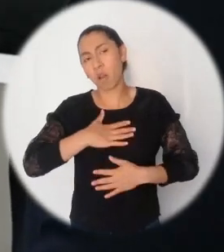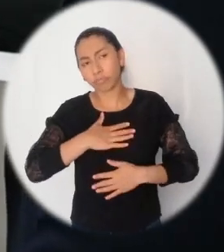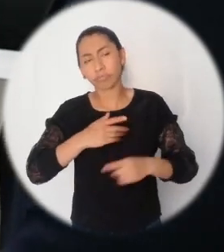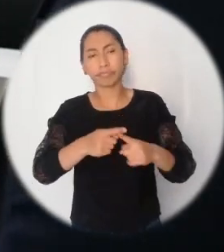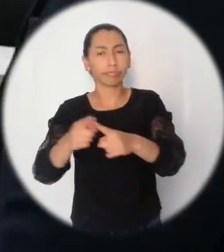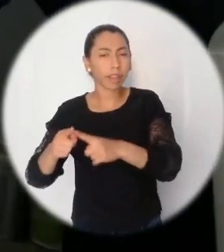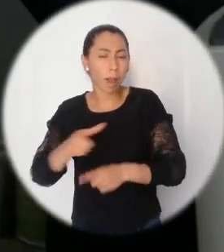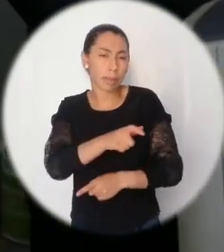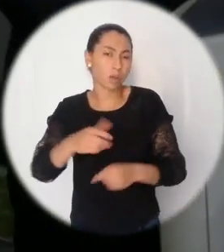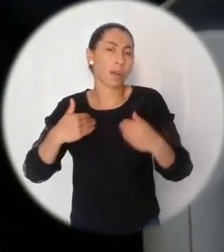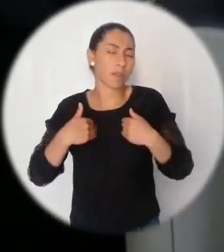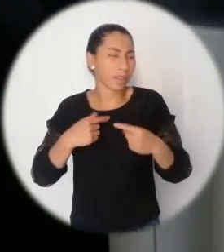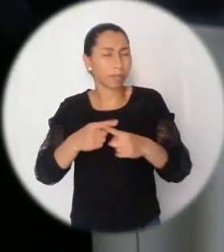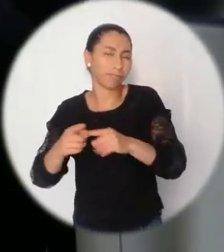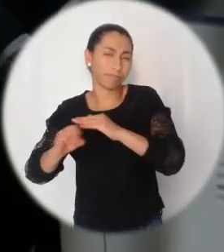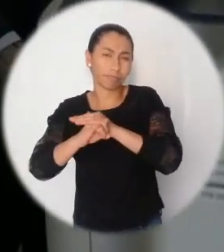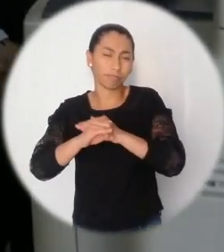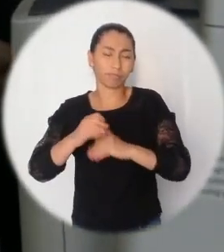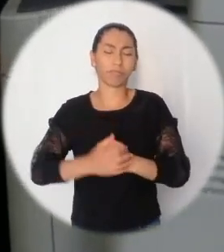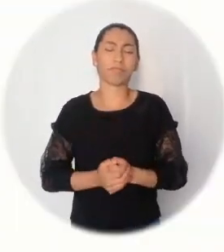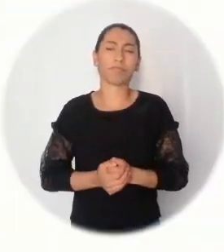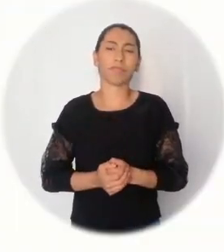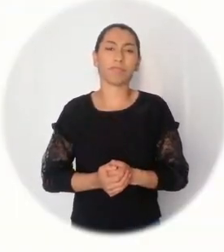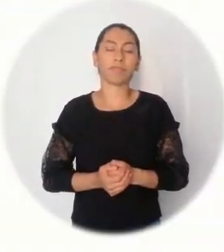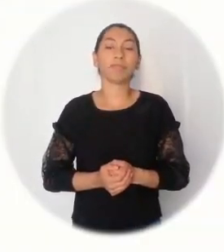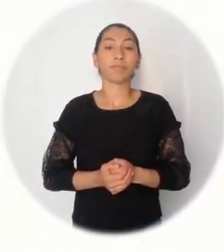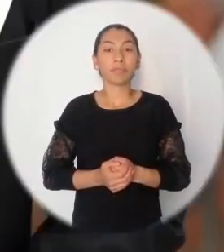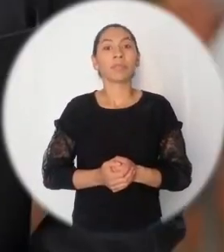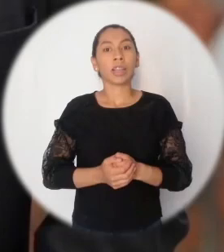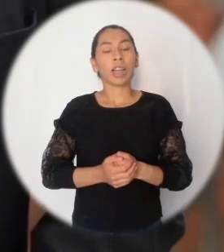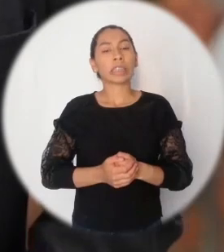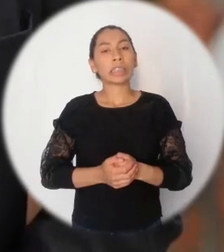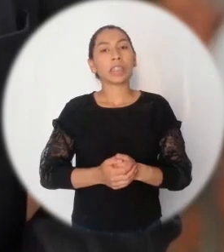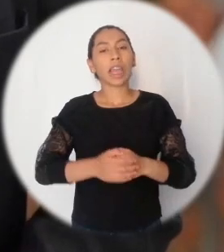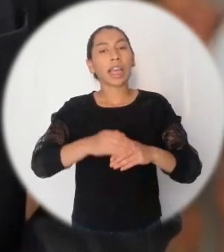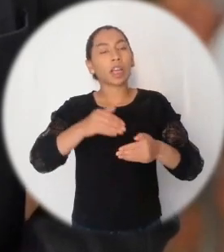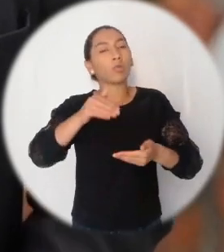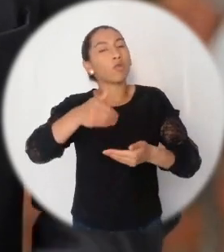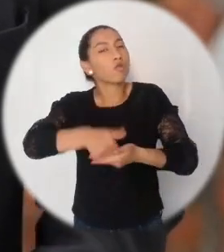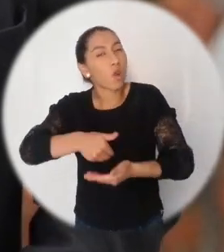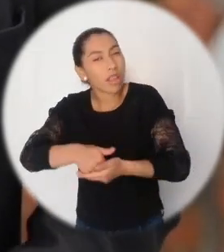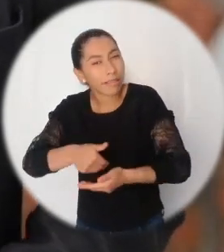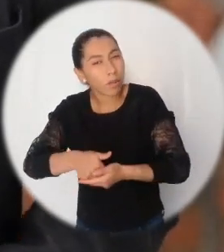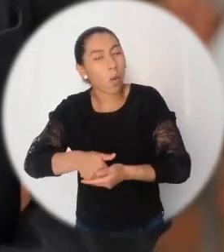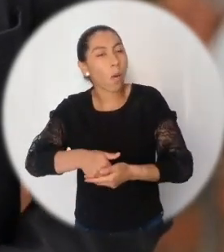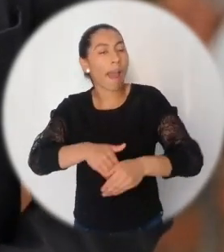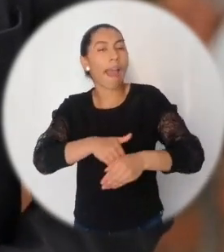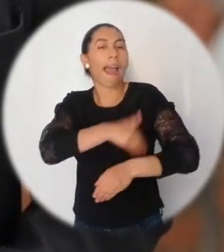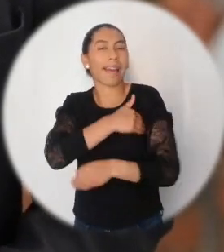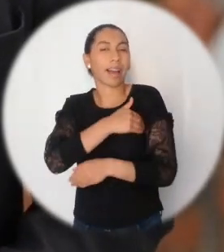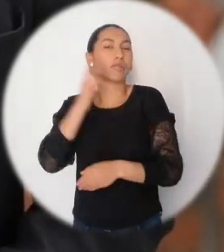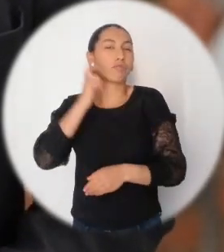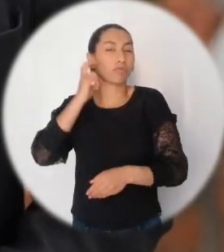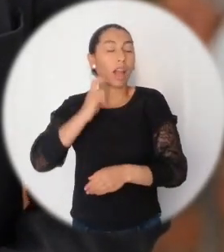beneficio de las víctimas y de las diferentes entidades del Estado. Por solicitud del alcalde del Alto Baudó en Chocó, la